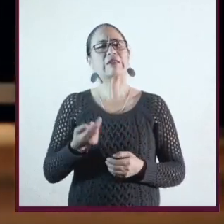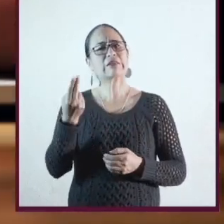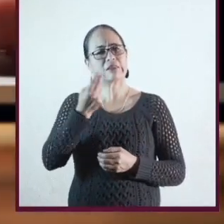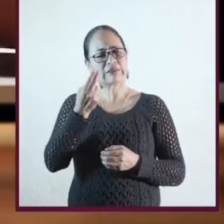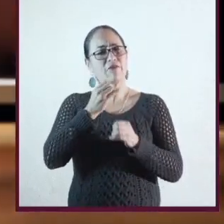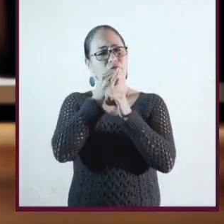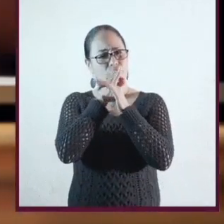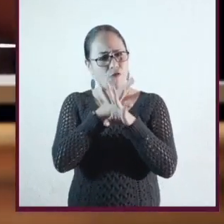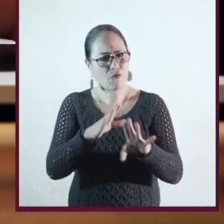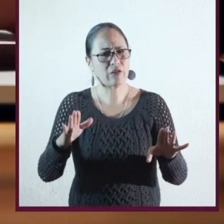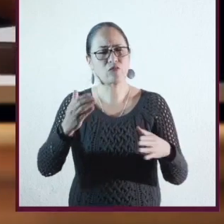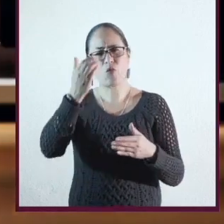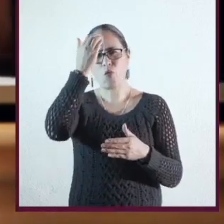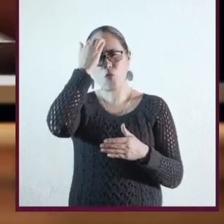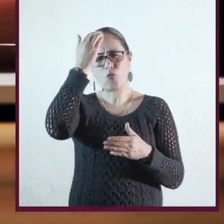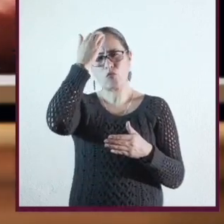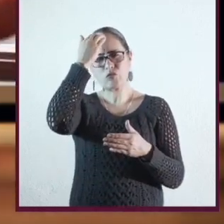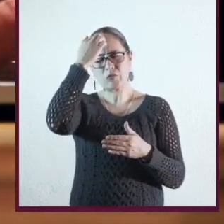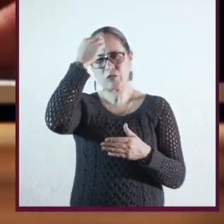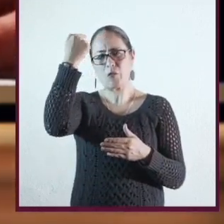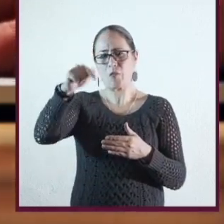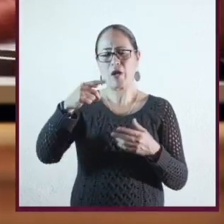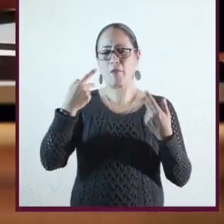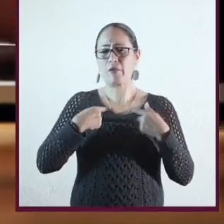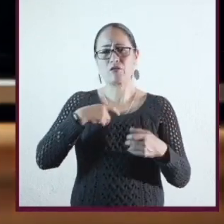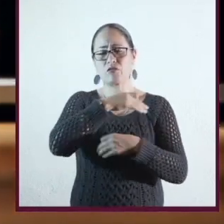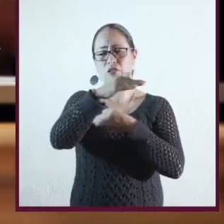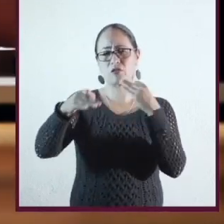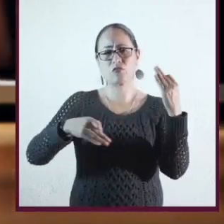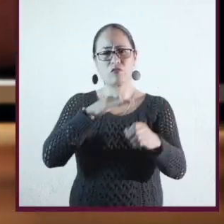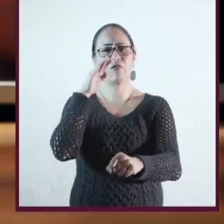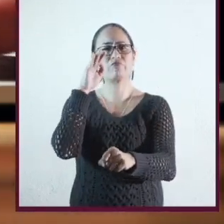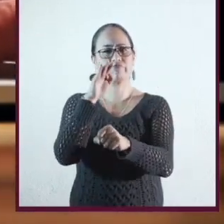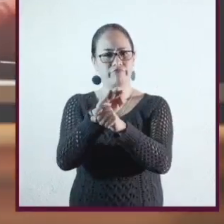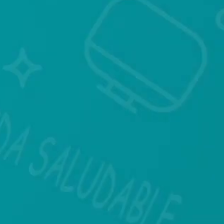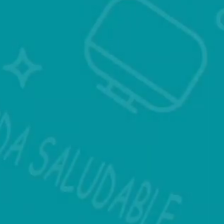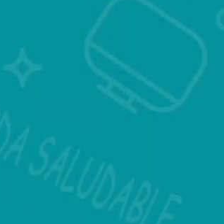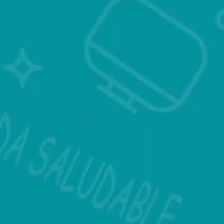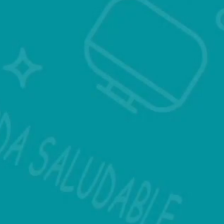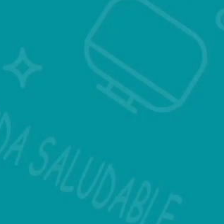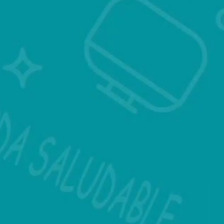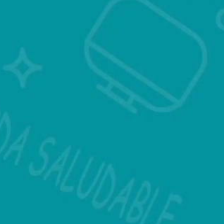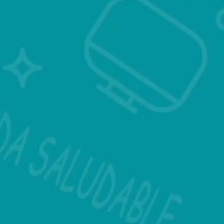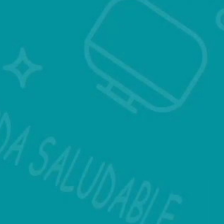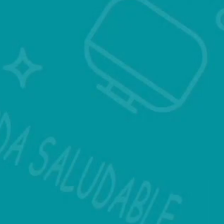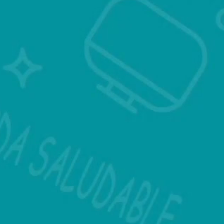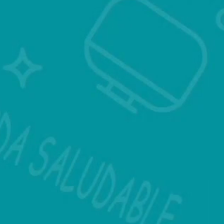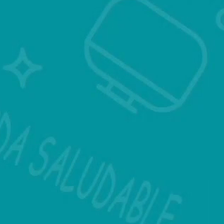información y conocimiento en beneficio propio y de todos los demás.